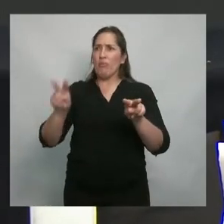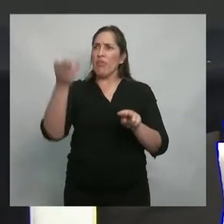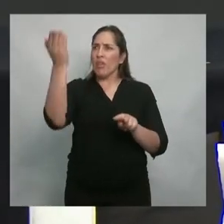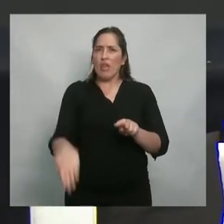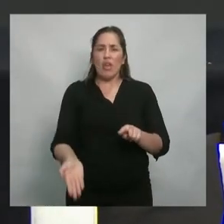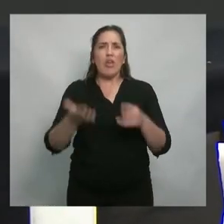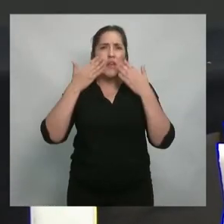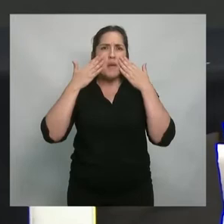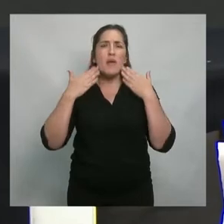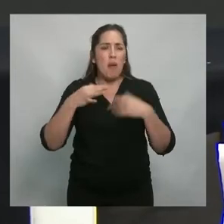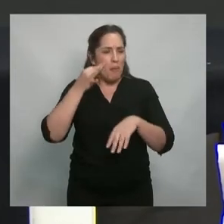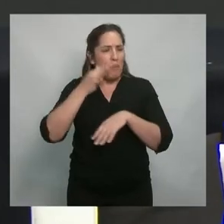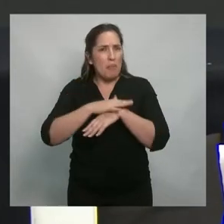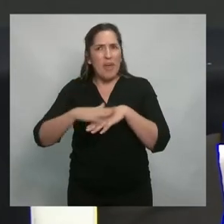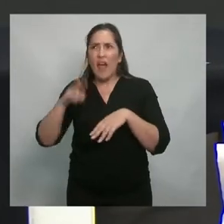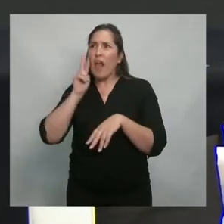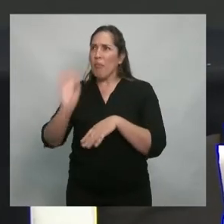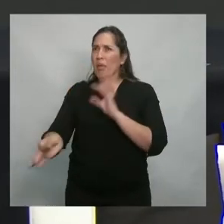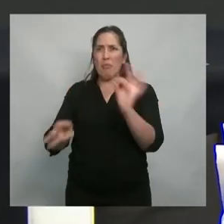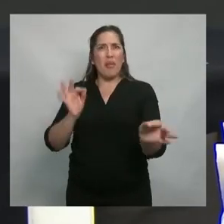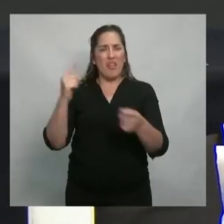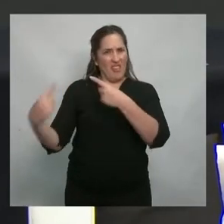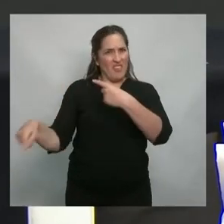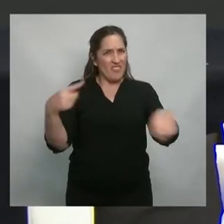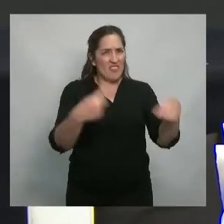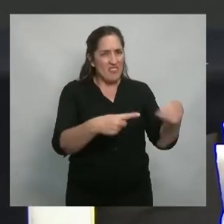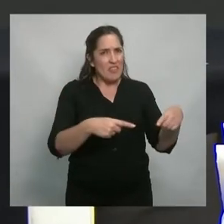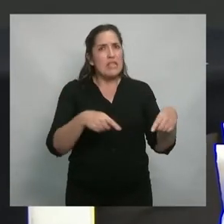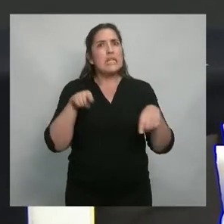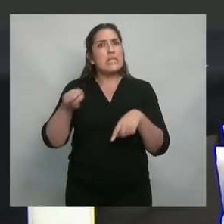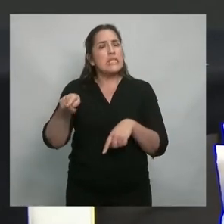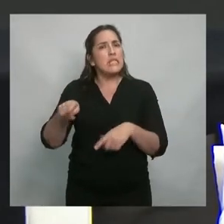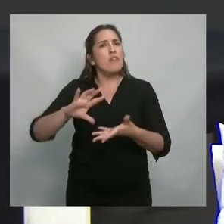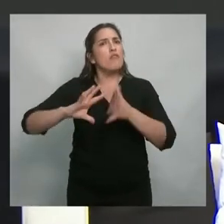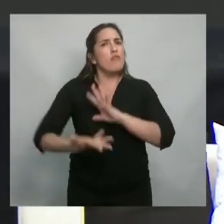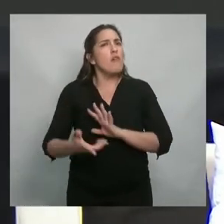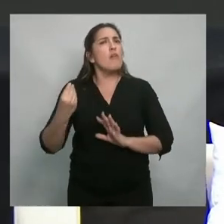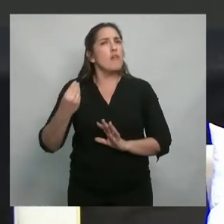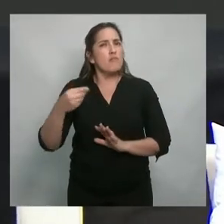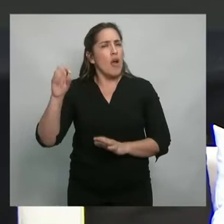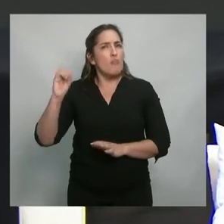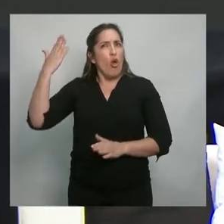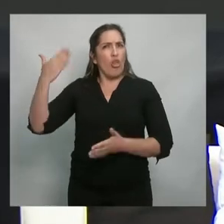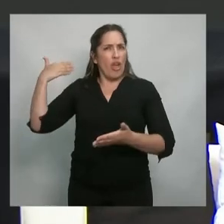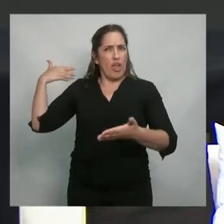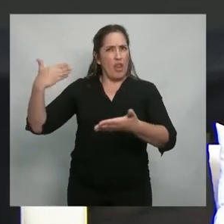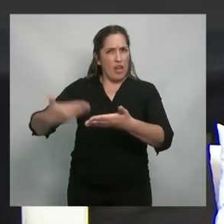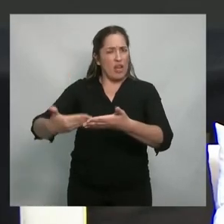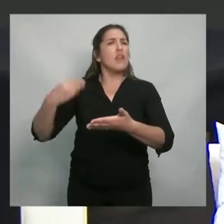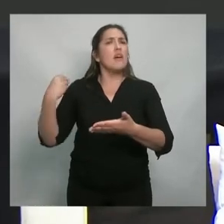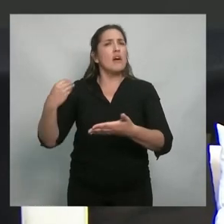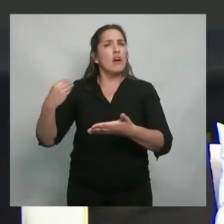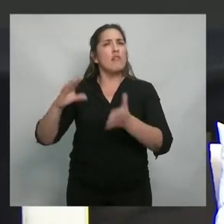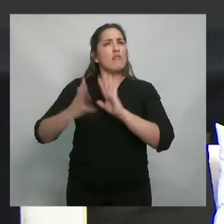carácter epidérmico, han servido como una de las formas modernas fundamentales